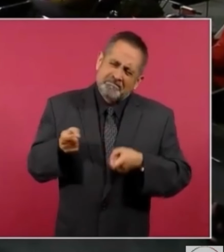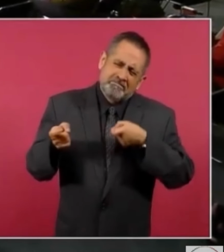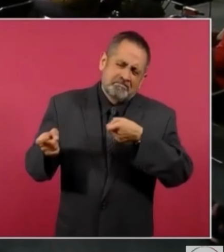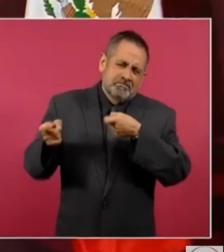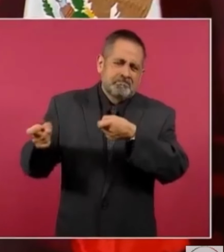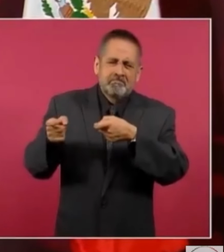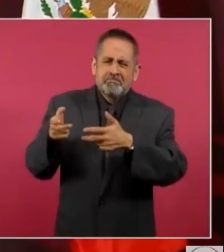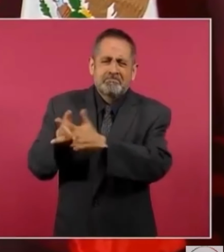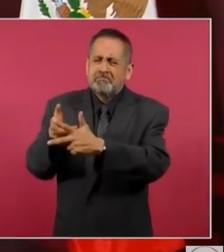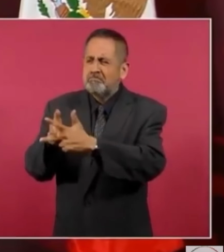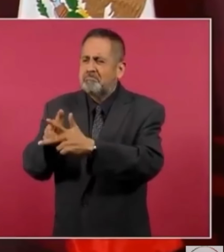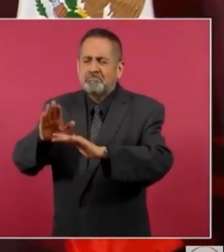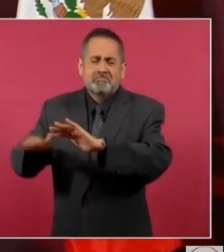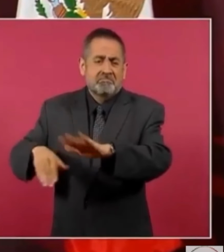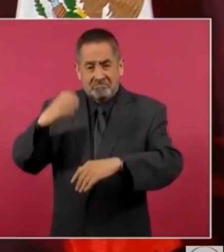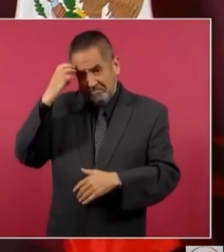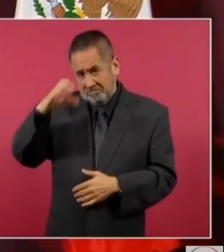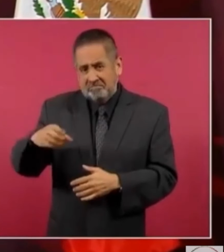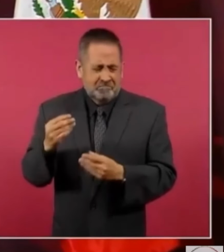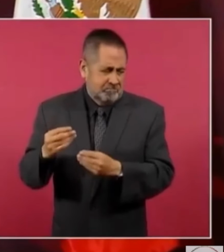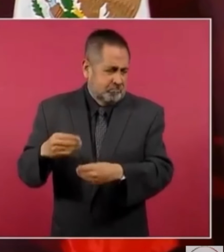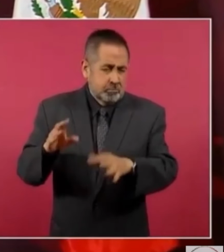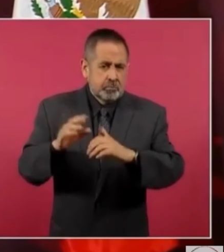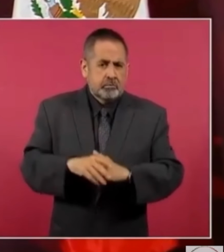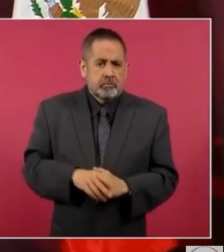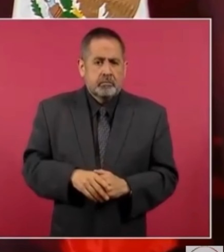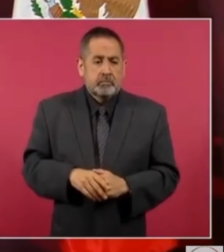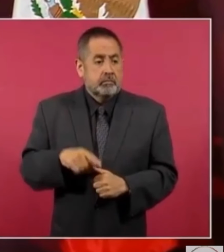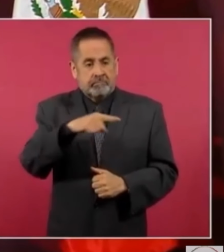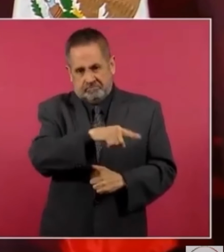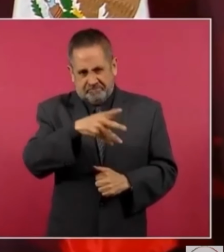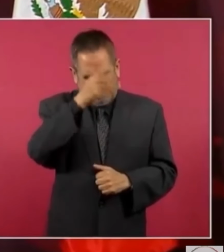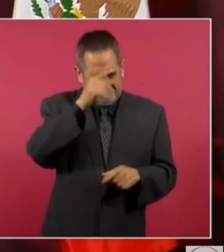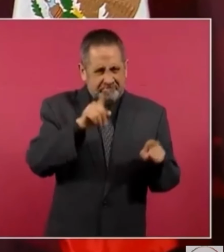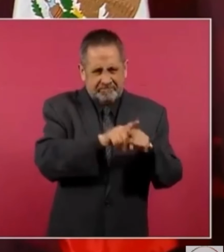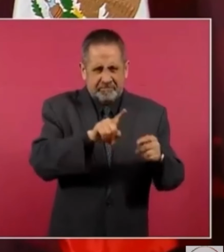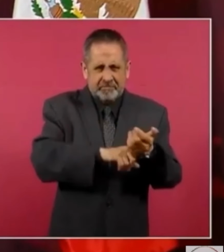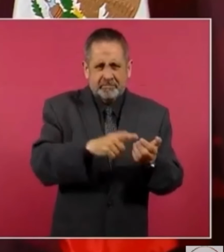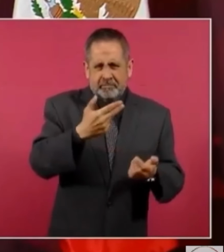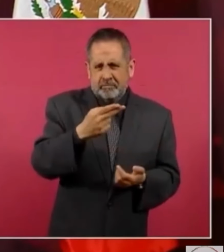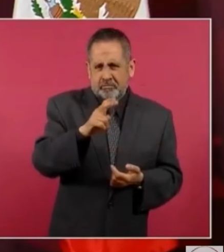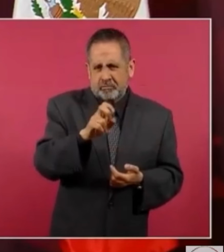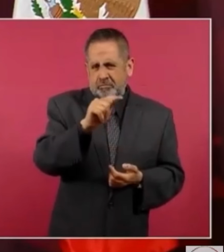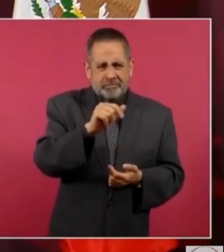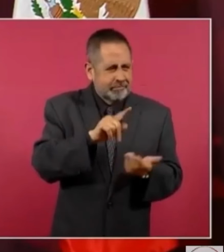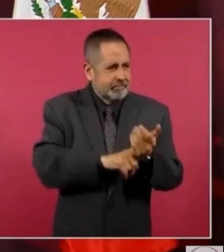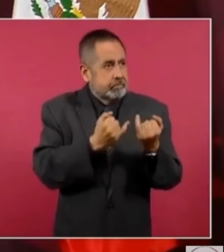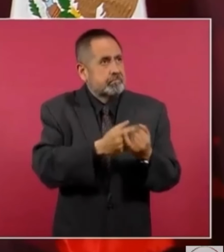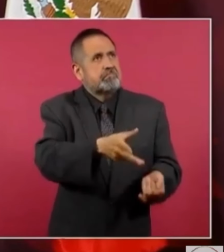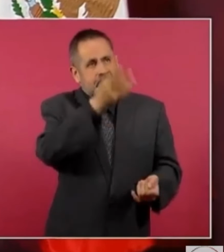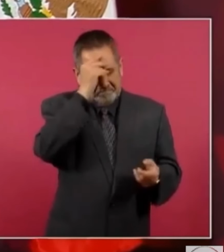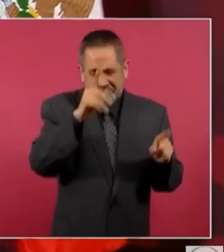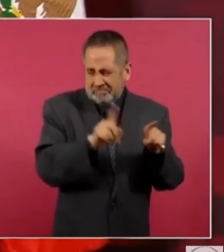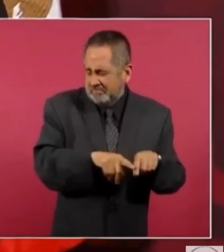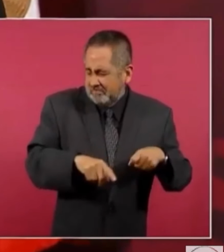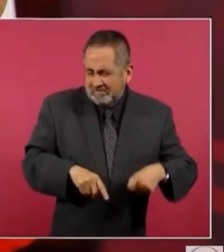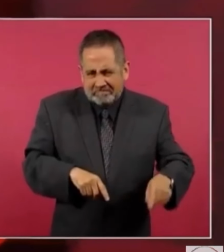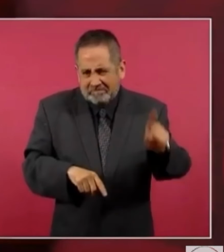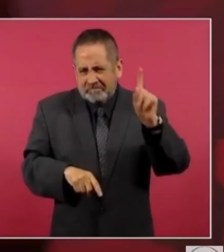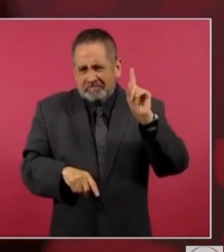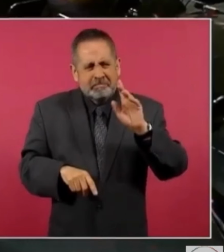a cometer crímenes. Ahí se entrenó Huerta y se entrenaron